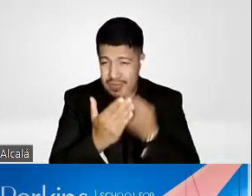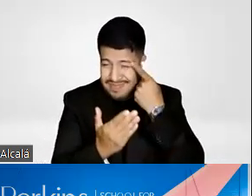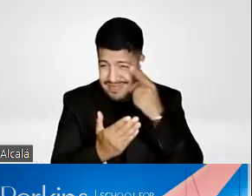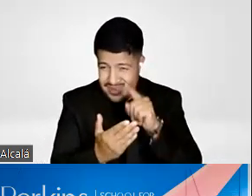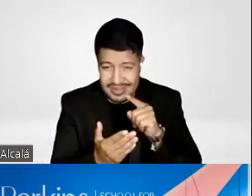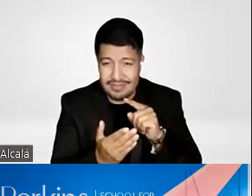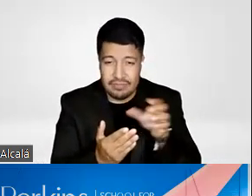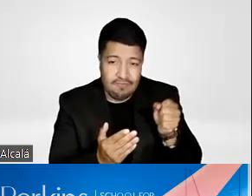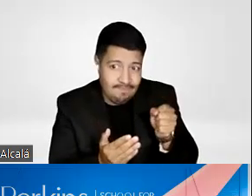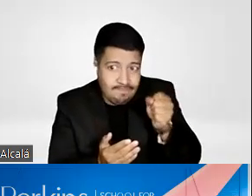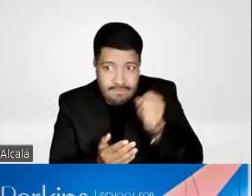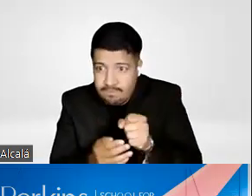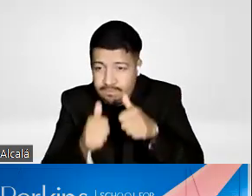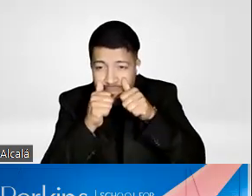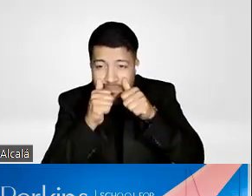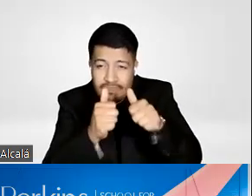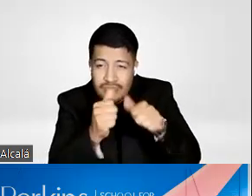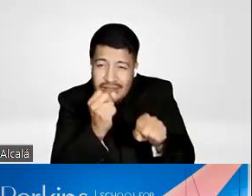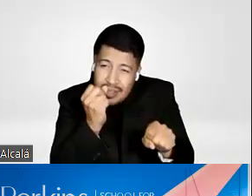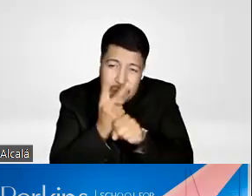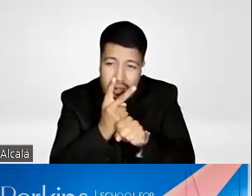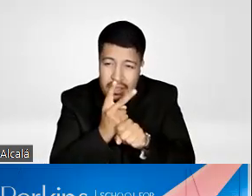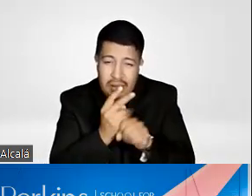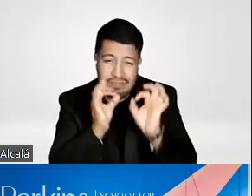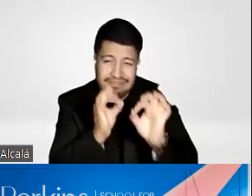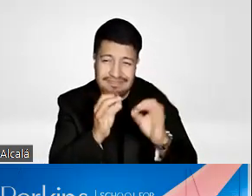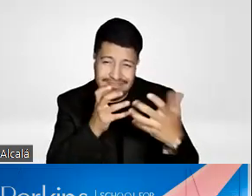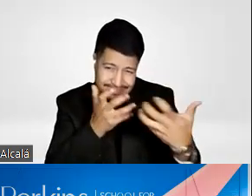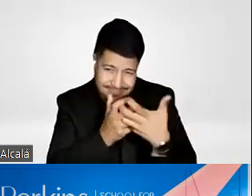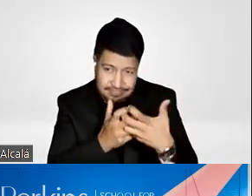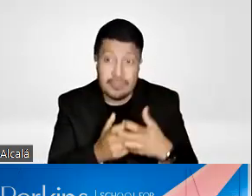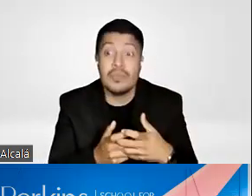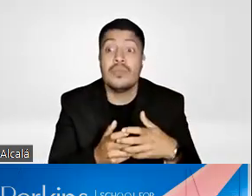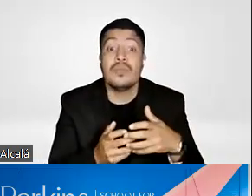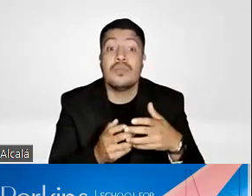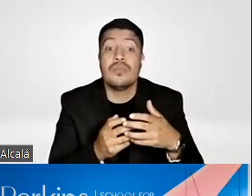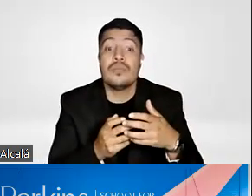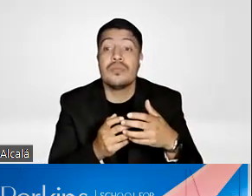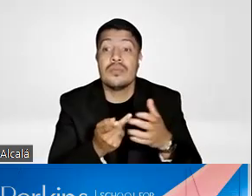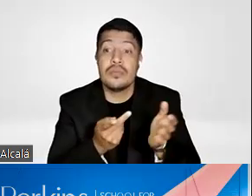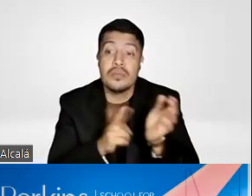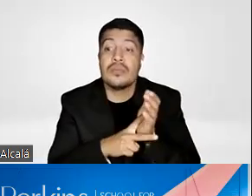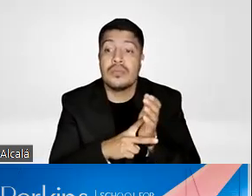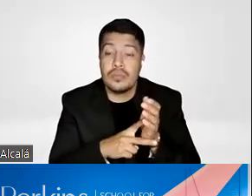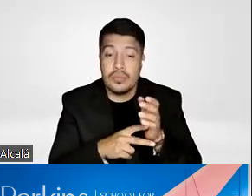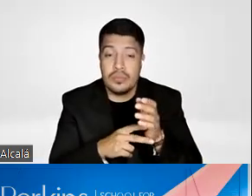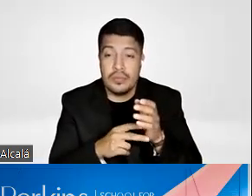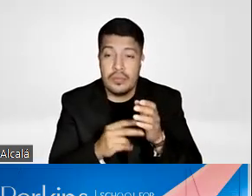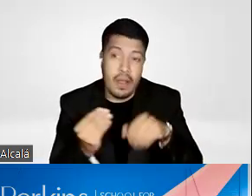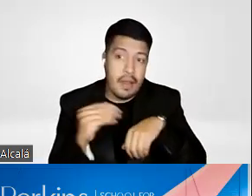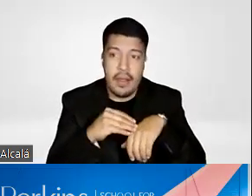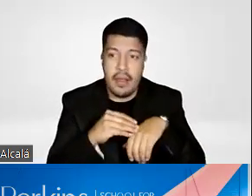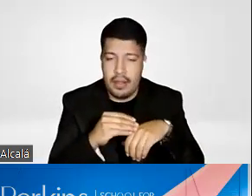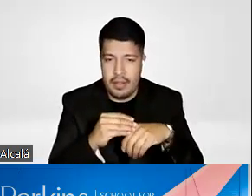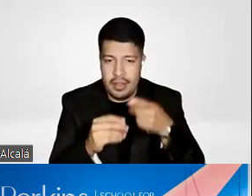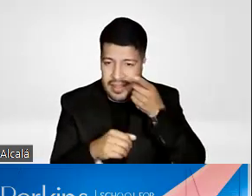atención temprana adecuada. Y junto con los servicios de salud se genera la Dirección General de Atención al Neurodesarrollo para poder